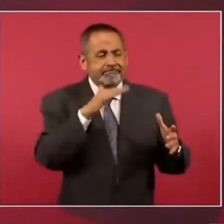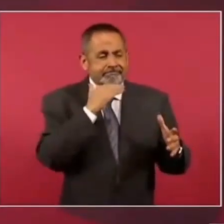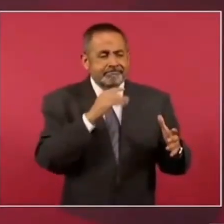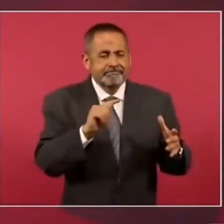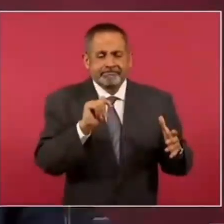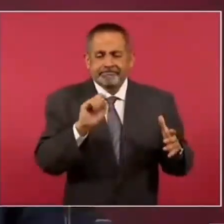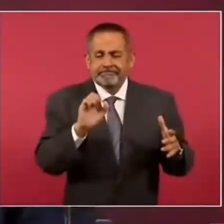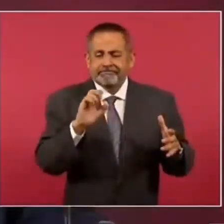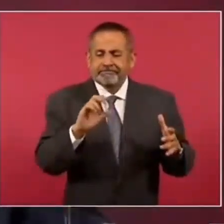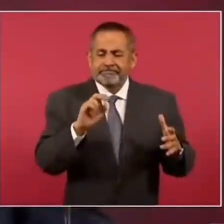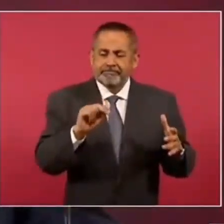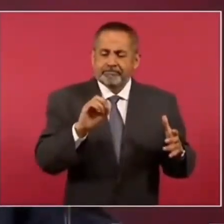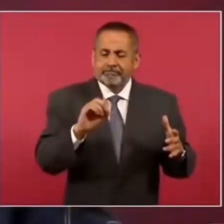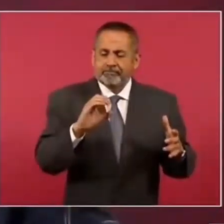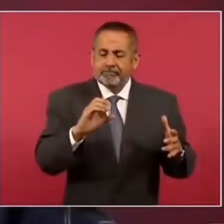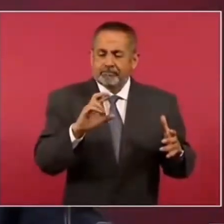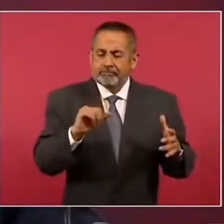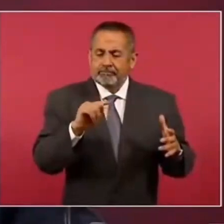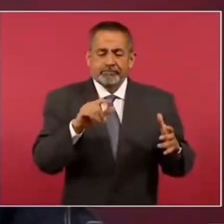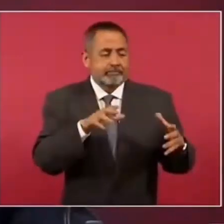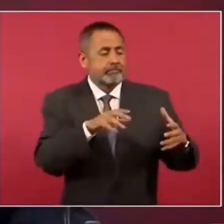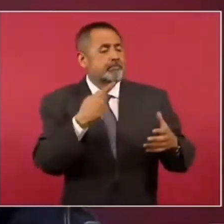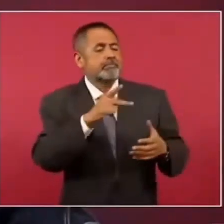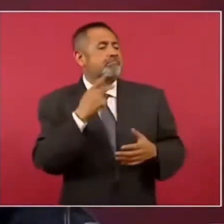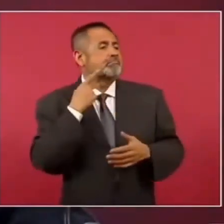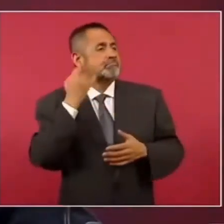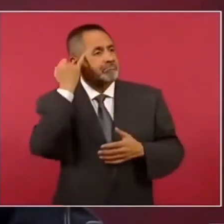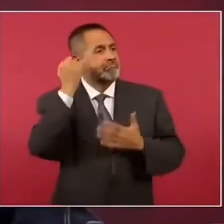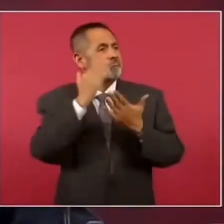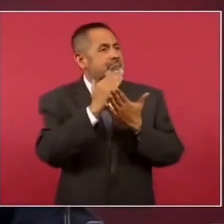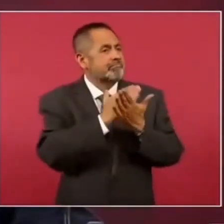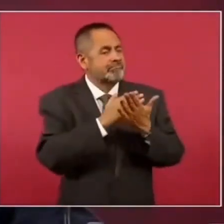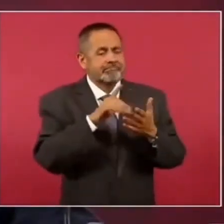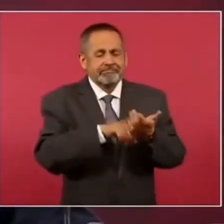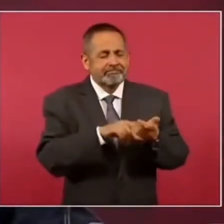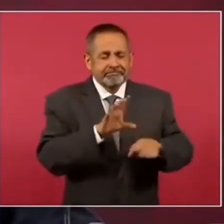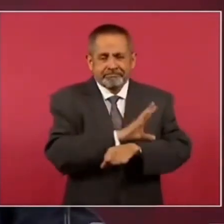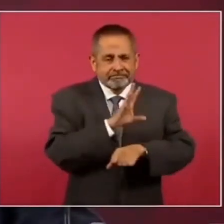corruptos con su política energética.